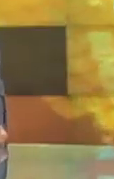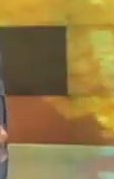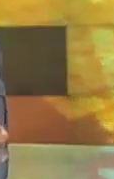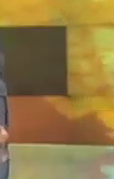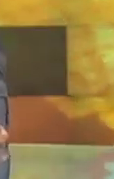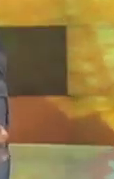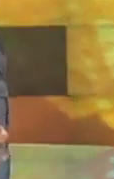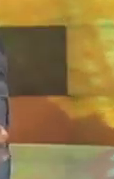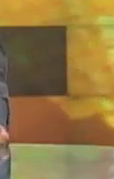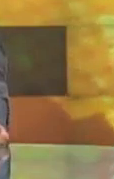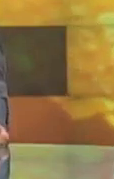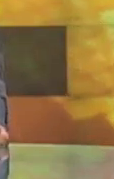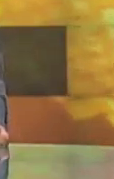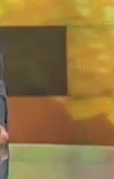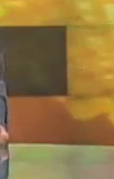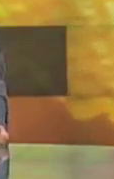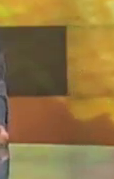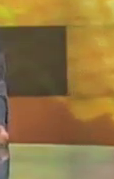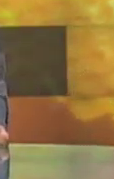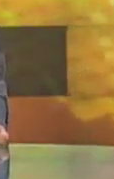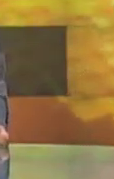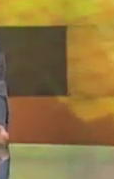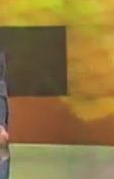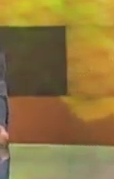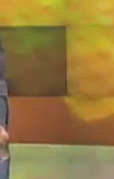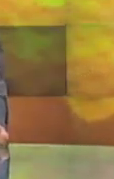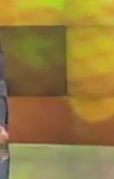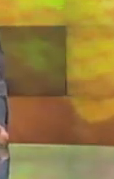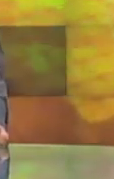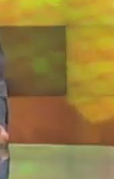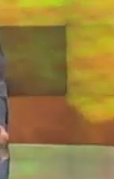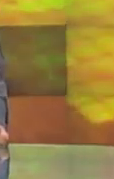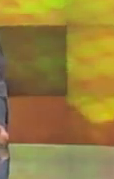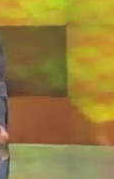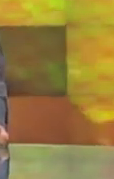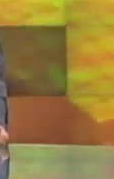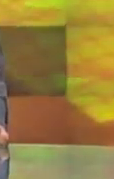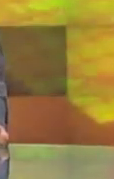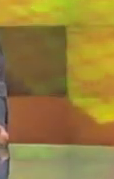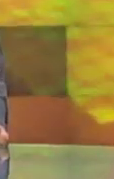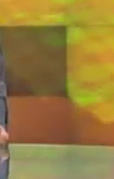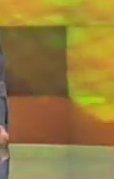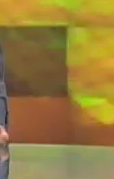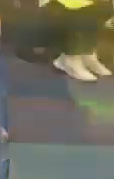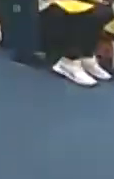Información de último minuto. A esta hora comienza la actividad presidencial.